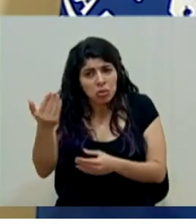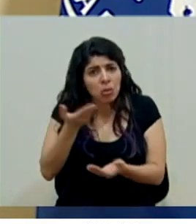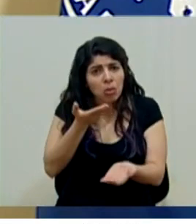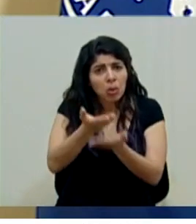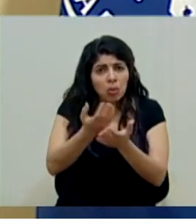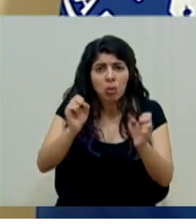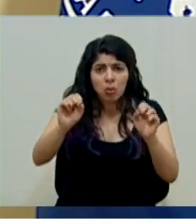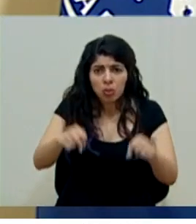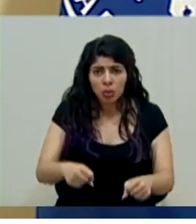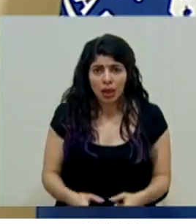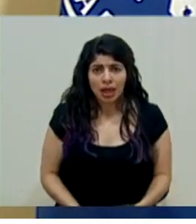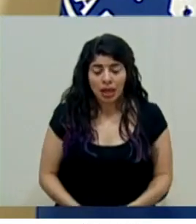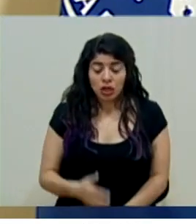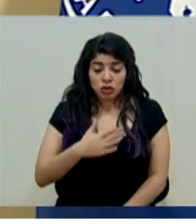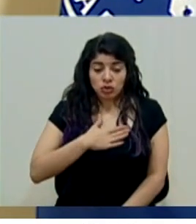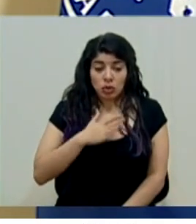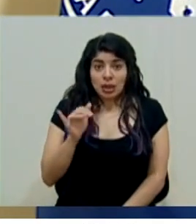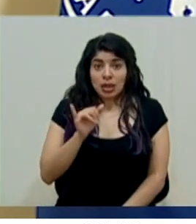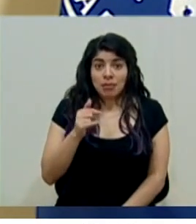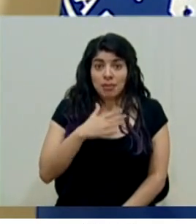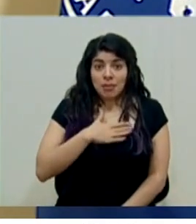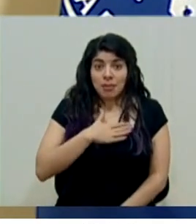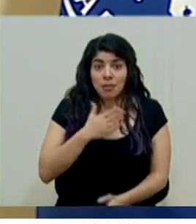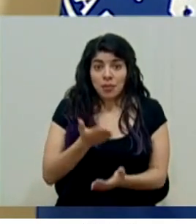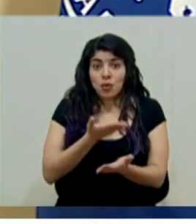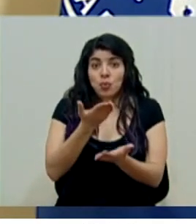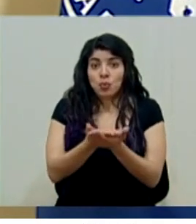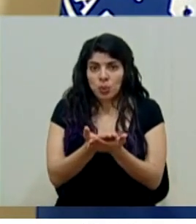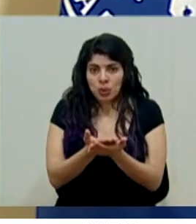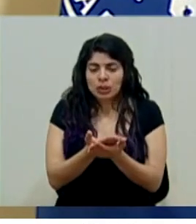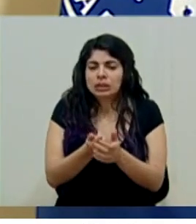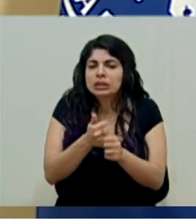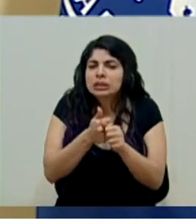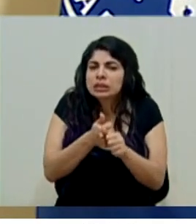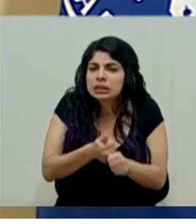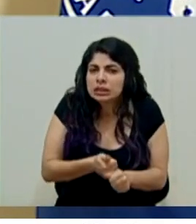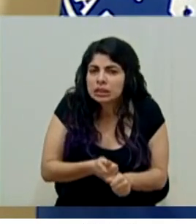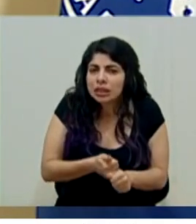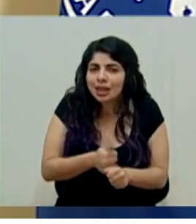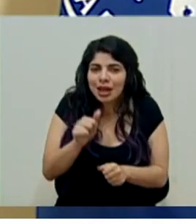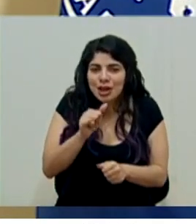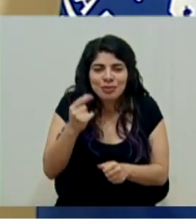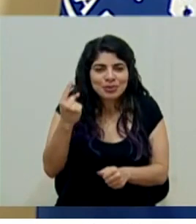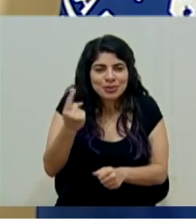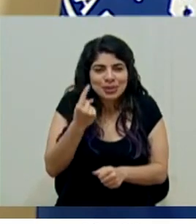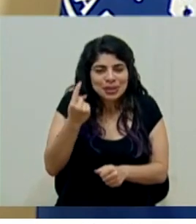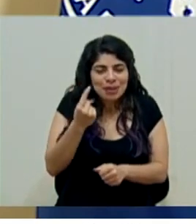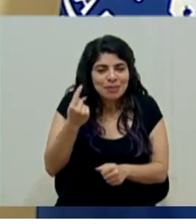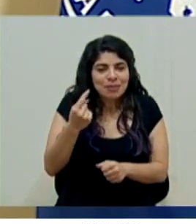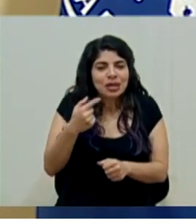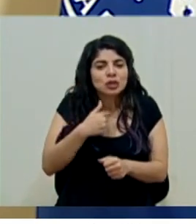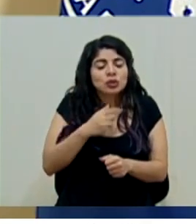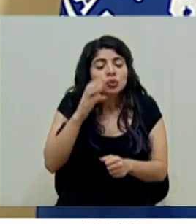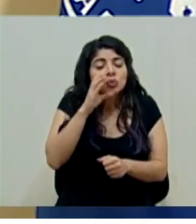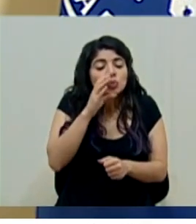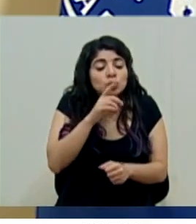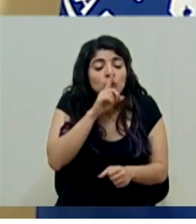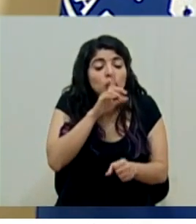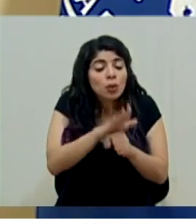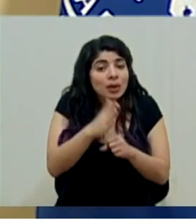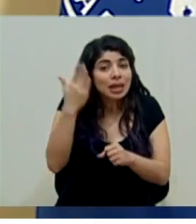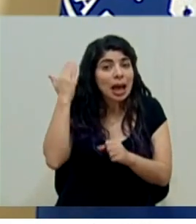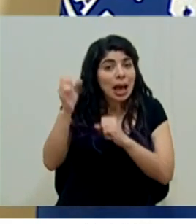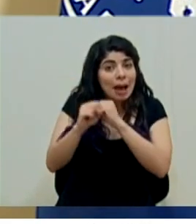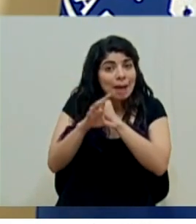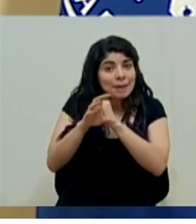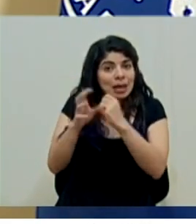proponerlo. Yo también en mi propuesta estoy siendo consecuente, como lo he procurado hacer todo este tiempo, con lo que yo comprometí en